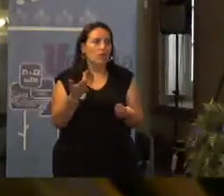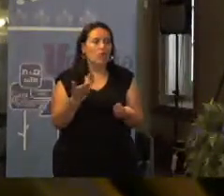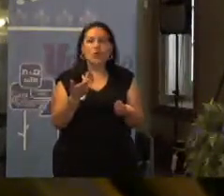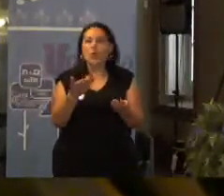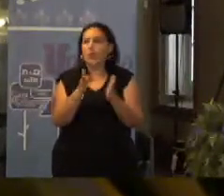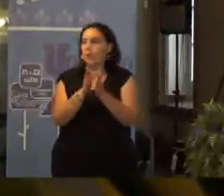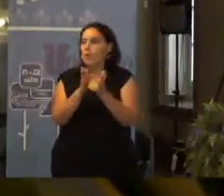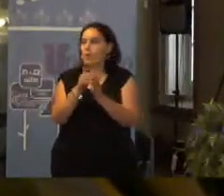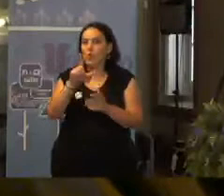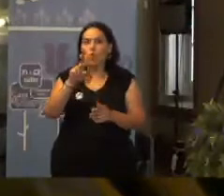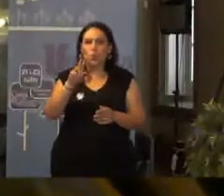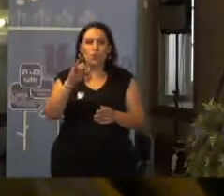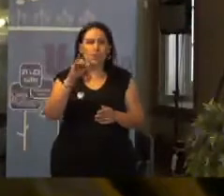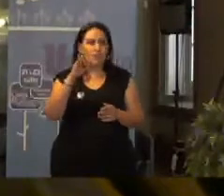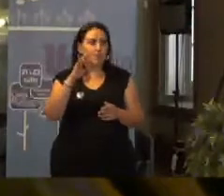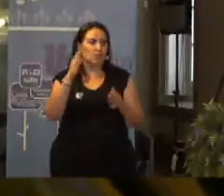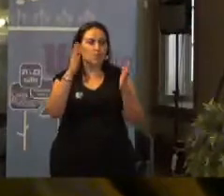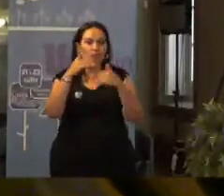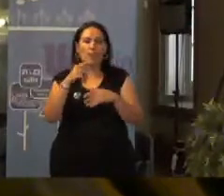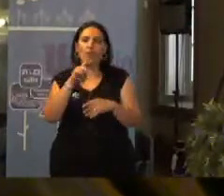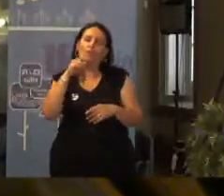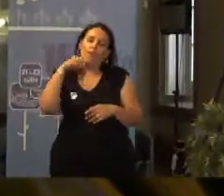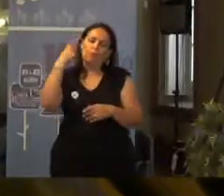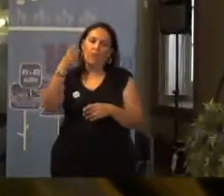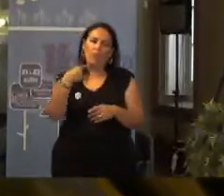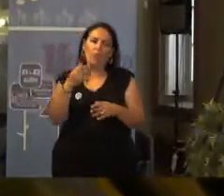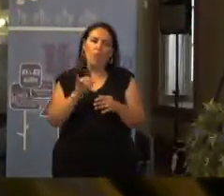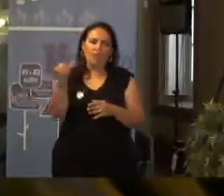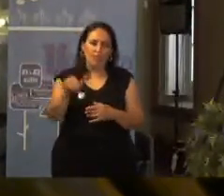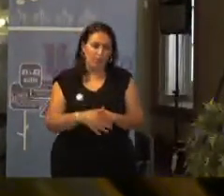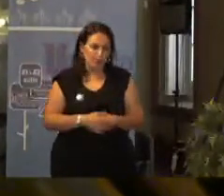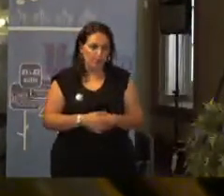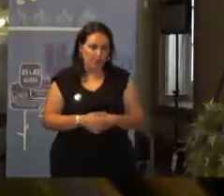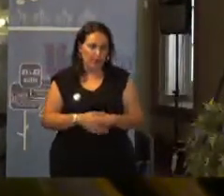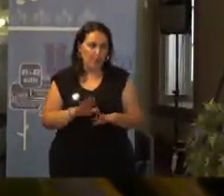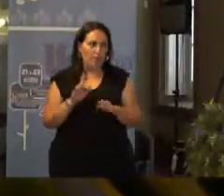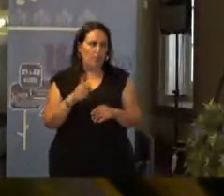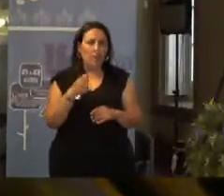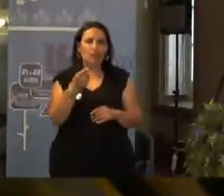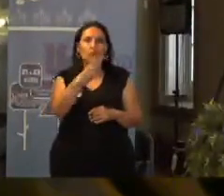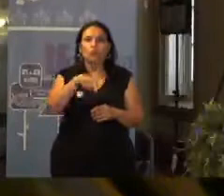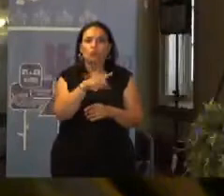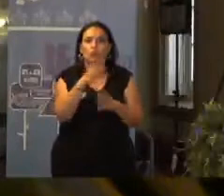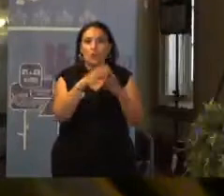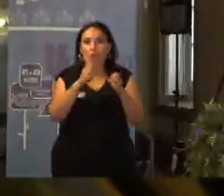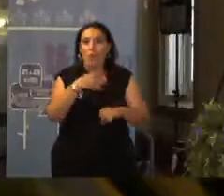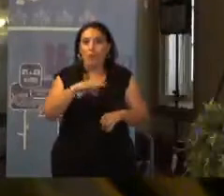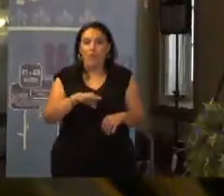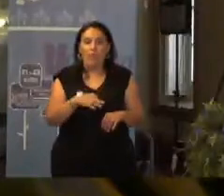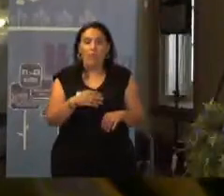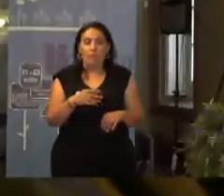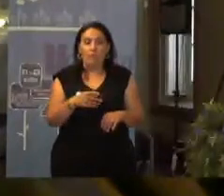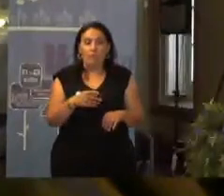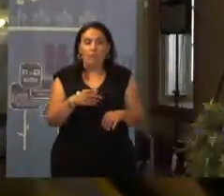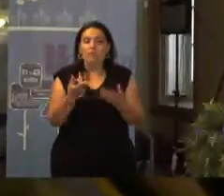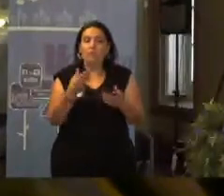dos espazos, entón, xa yo direi despois, e mandarei un WhatsApp. Pero eu creo que si estades de acordo, que sería unha boa idea.